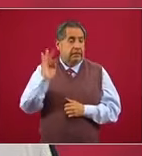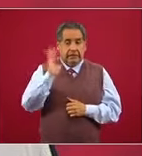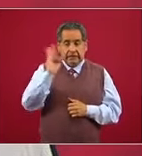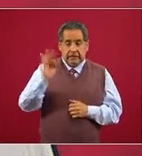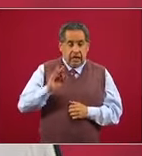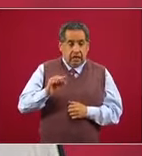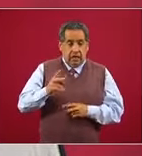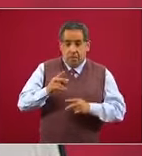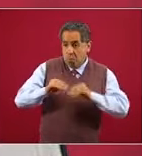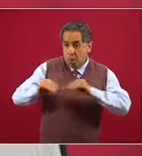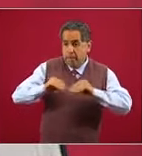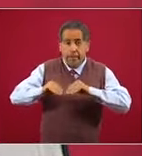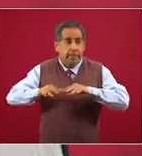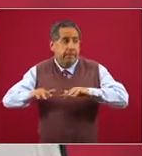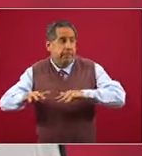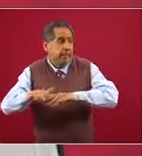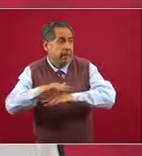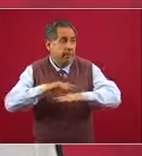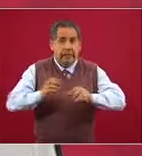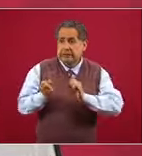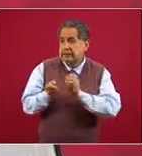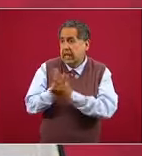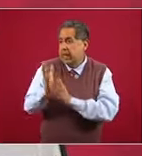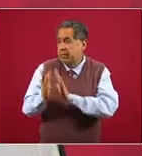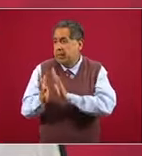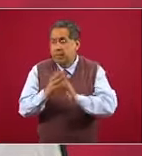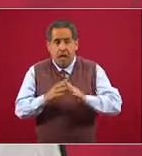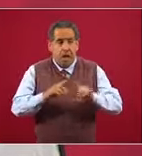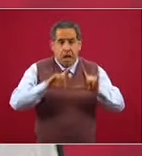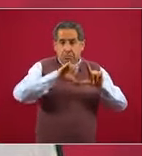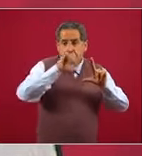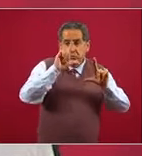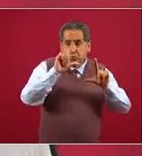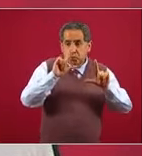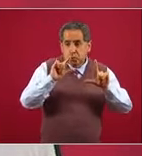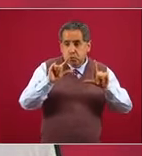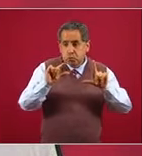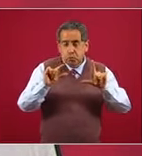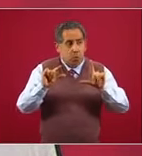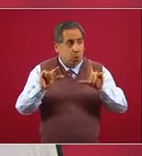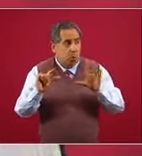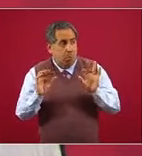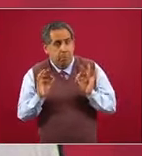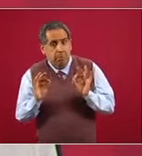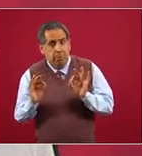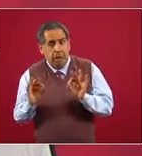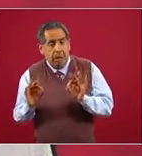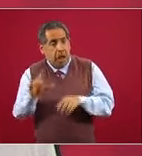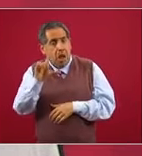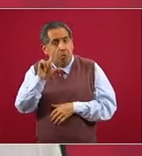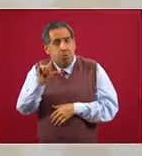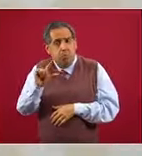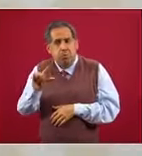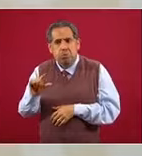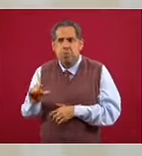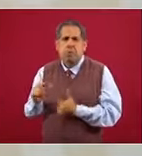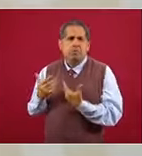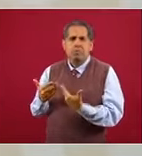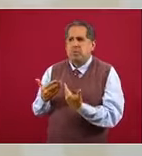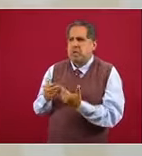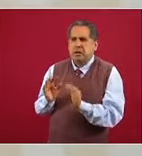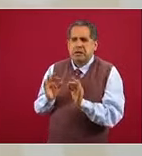movilidad se incrementa y no hay un cambio o inclusive la curva epidémica continúa bajando, hay